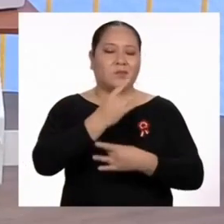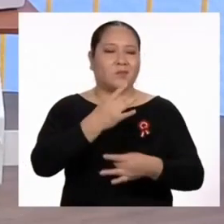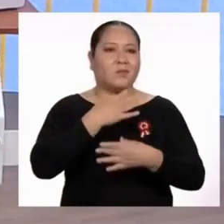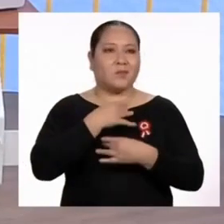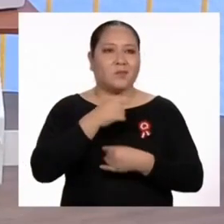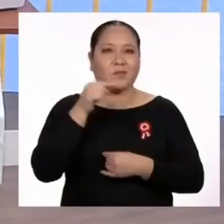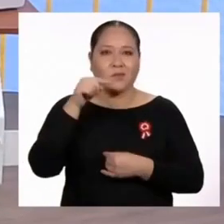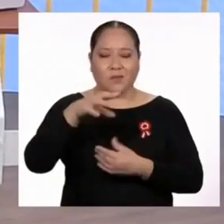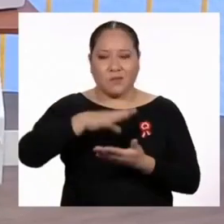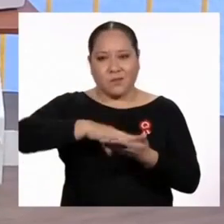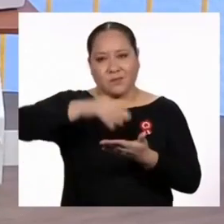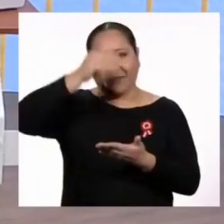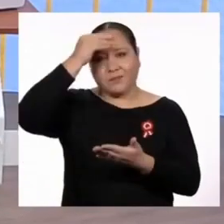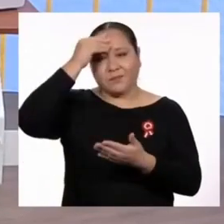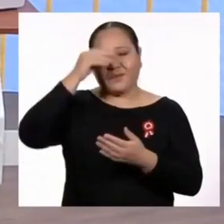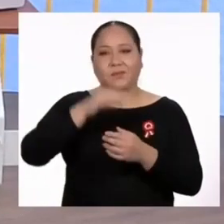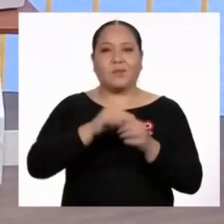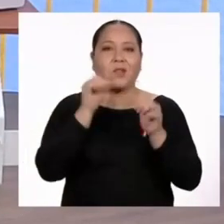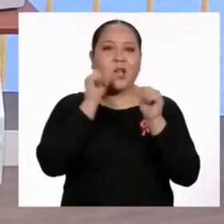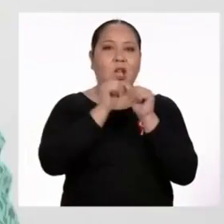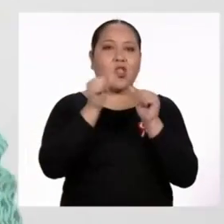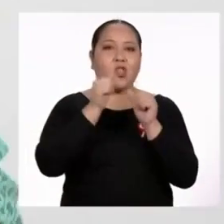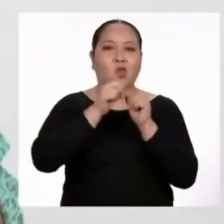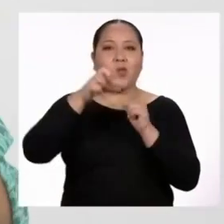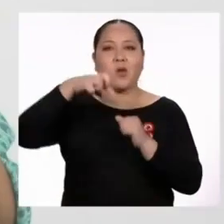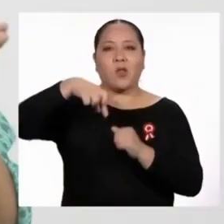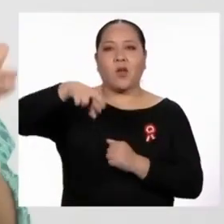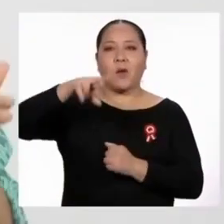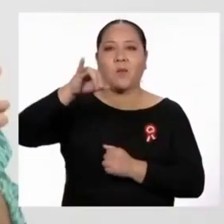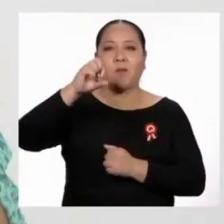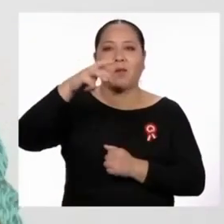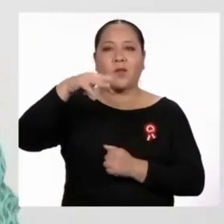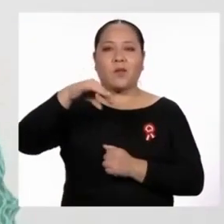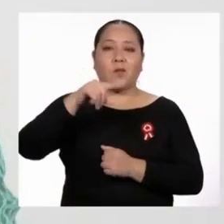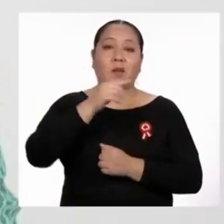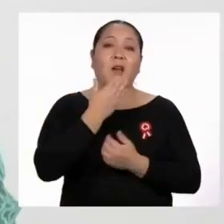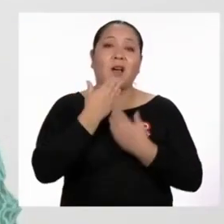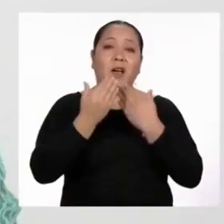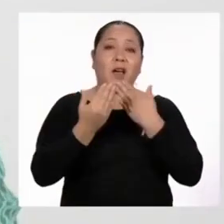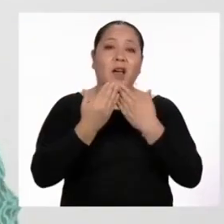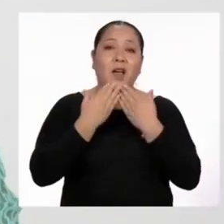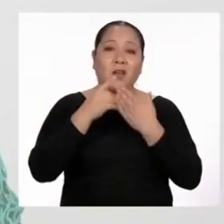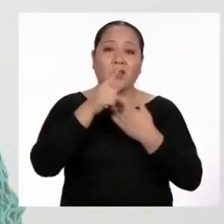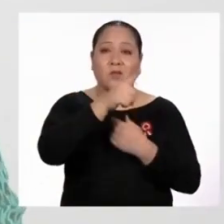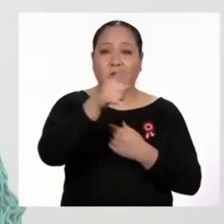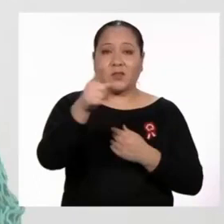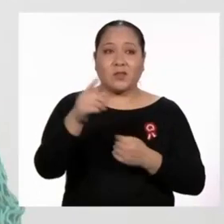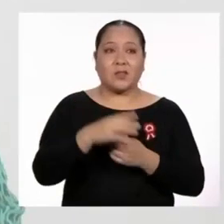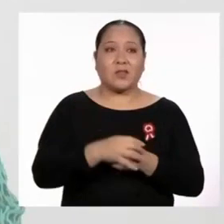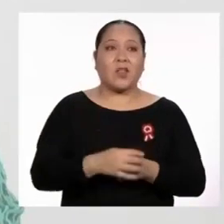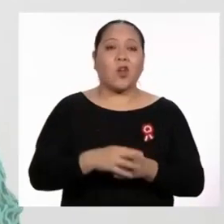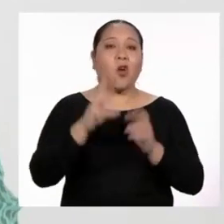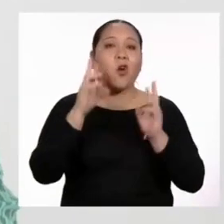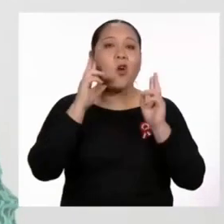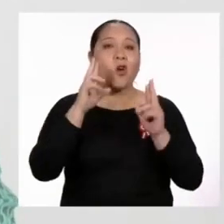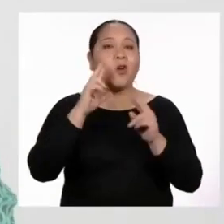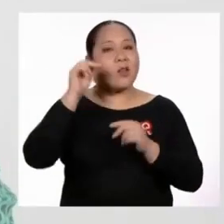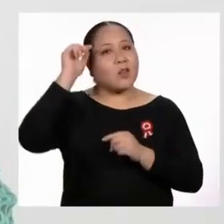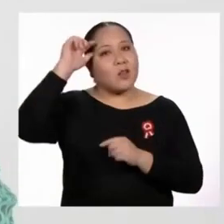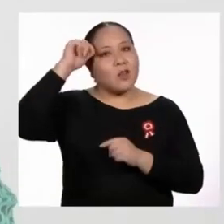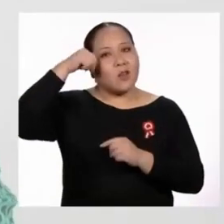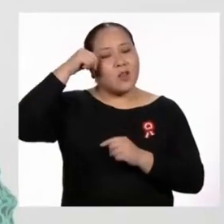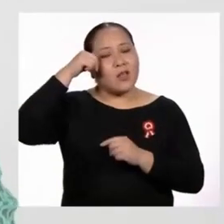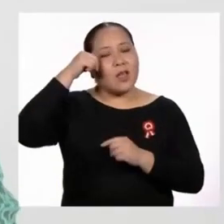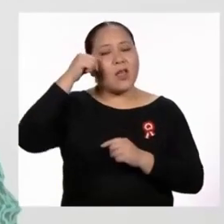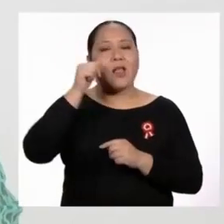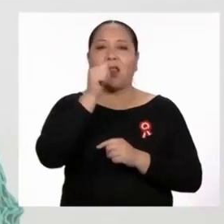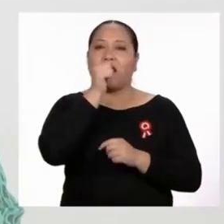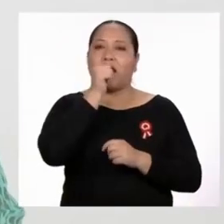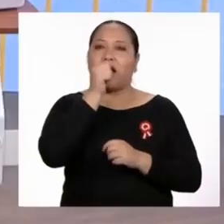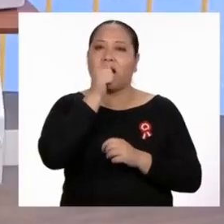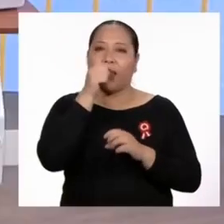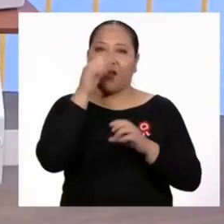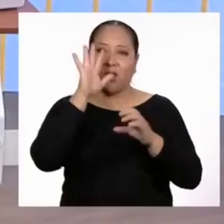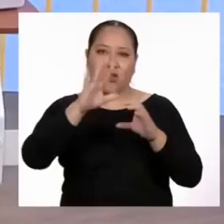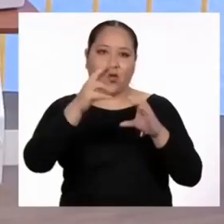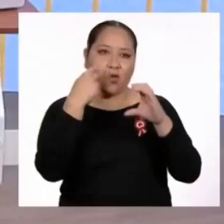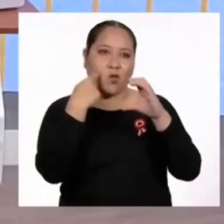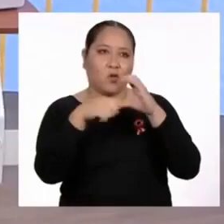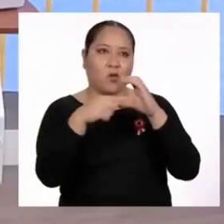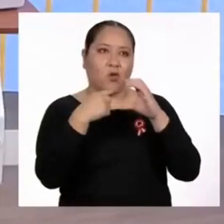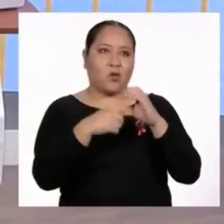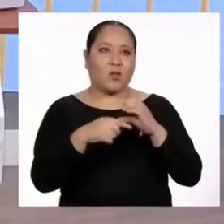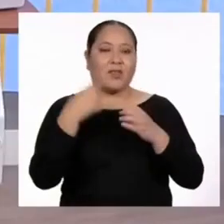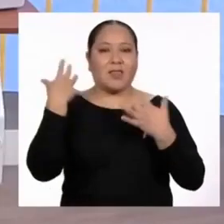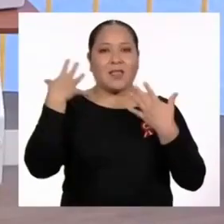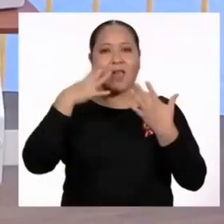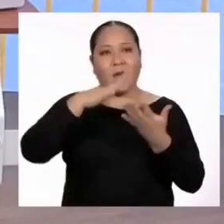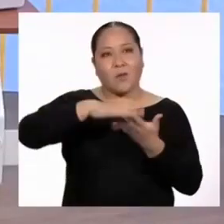interesante aprendiendo sobre los números primos. Gracias a ustedes y ojalá puedas recordar la clave de tu correo electrónico.